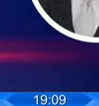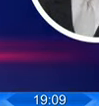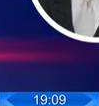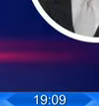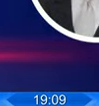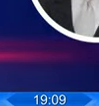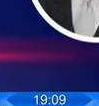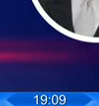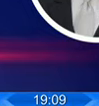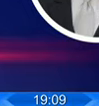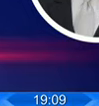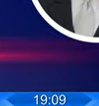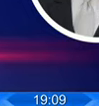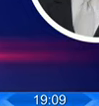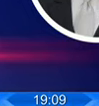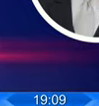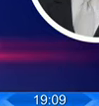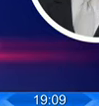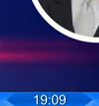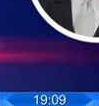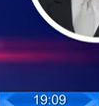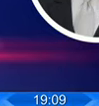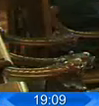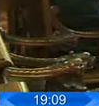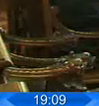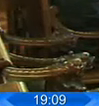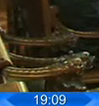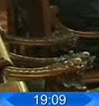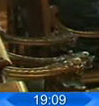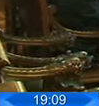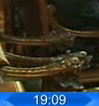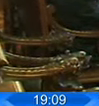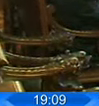representación permanente ante la ONU en Estados Unidos.